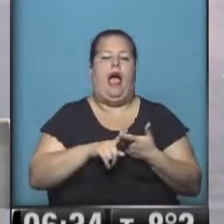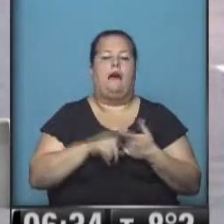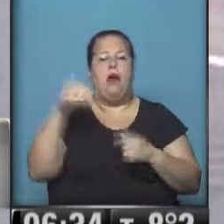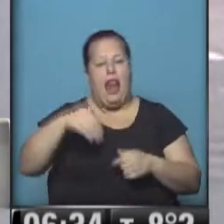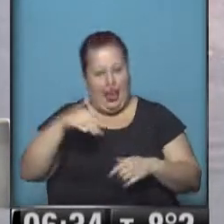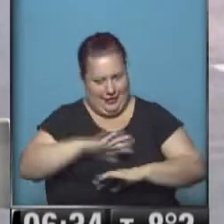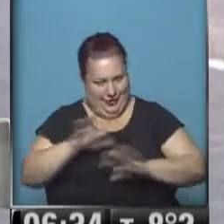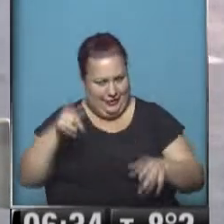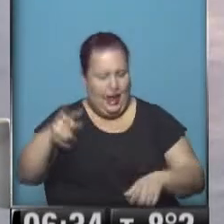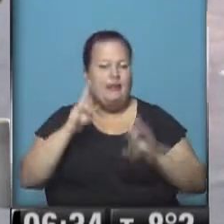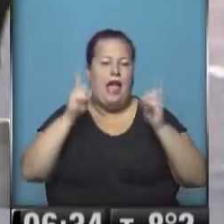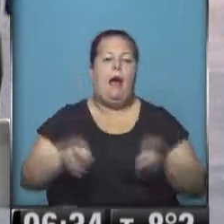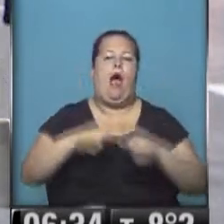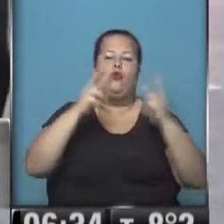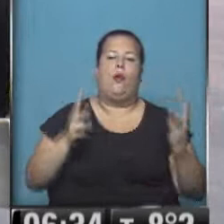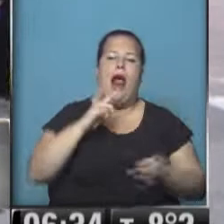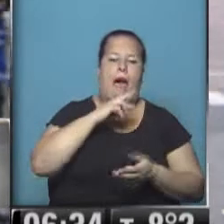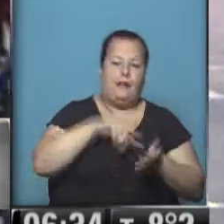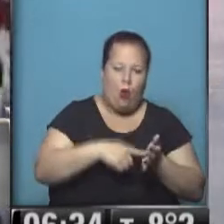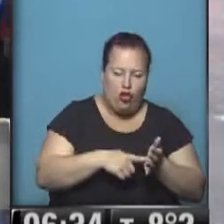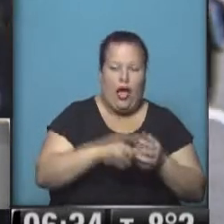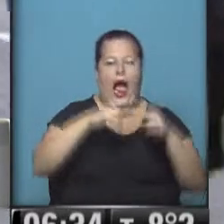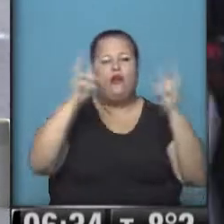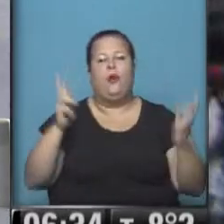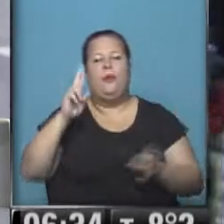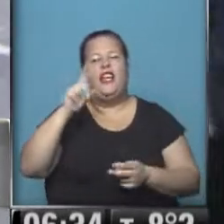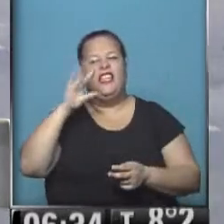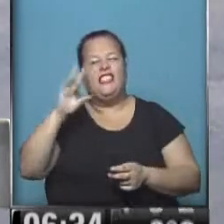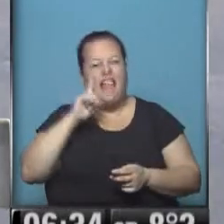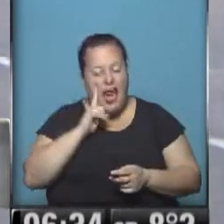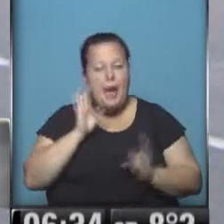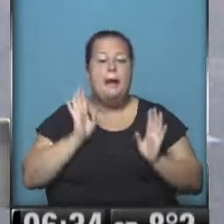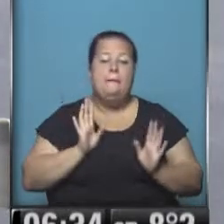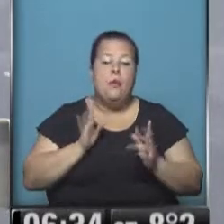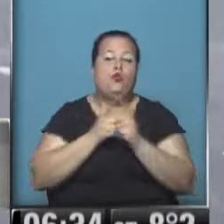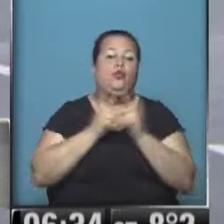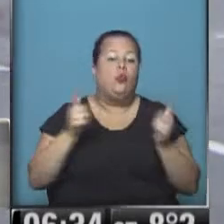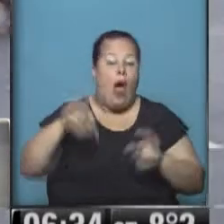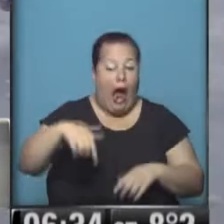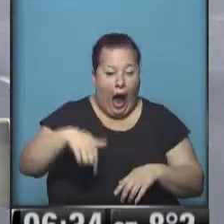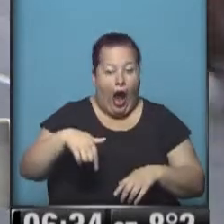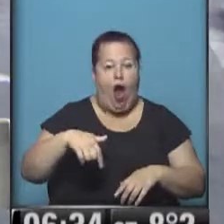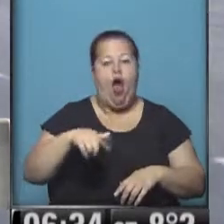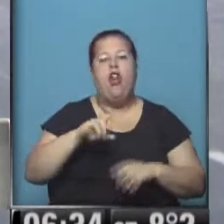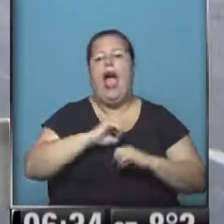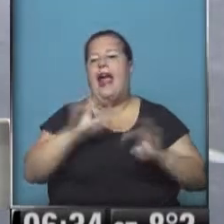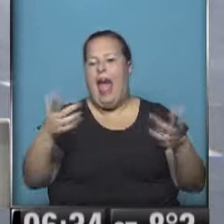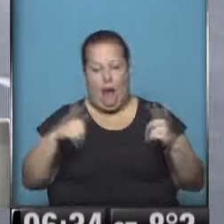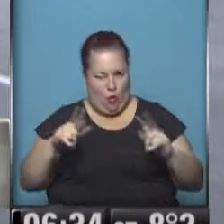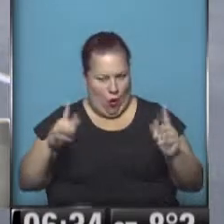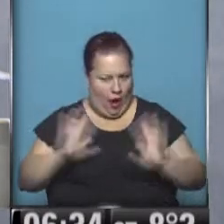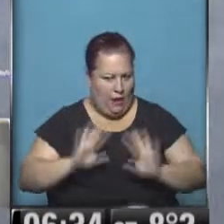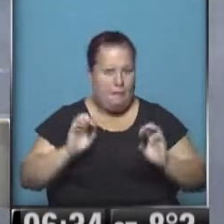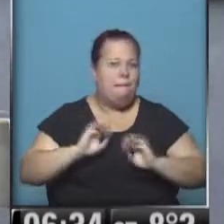estalla en la autopista la plata-buenos aires autopista riccheri pero por suerte en este momento no tenemos que reportan en